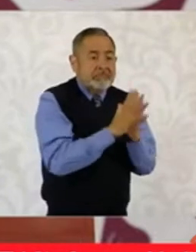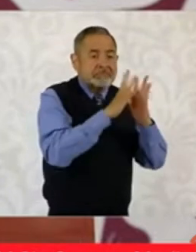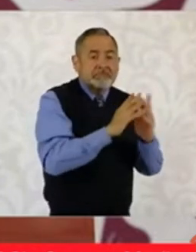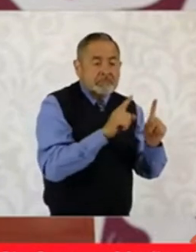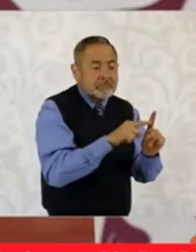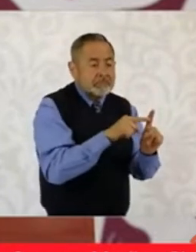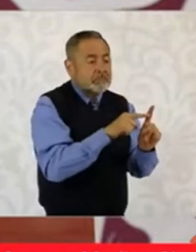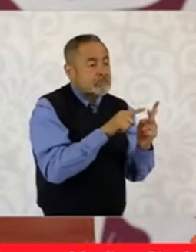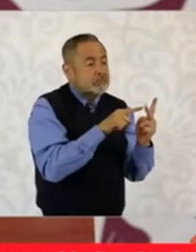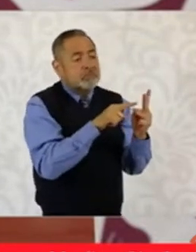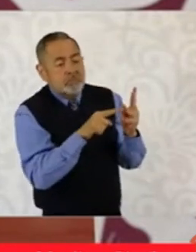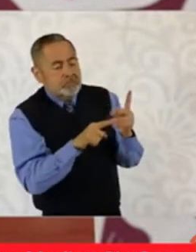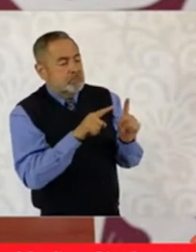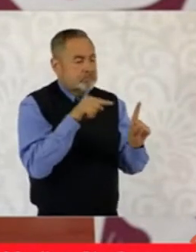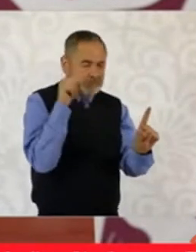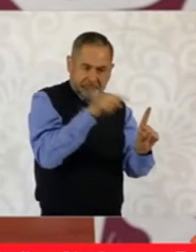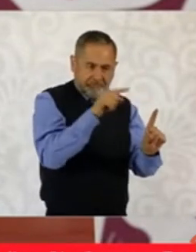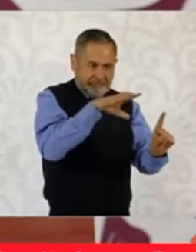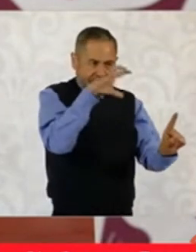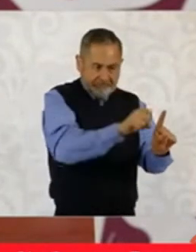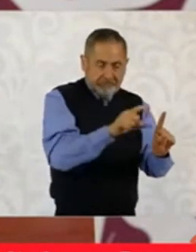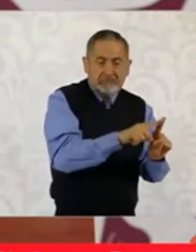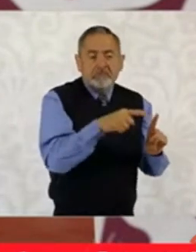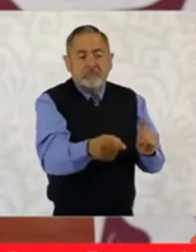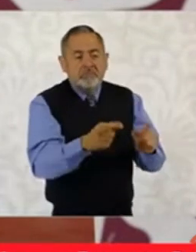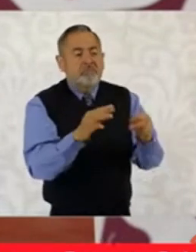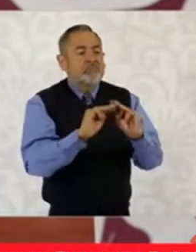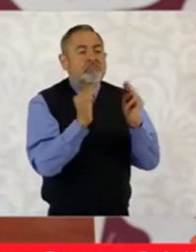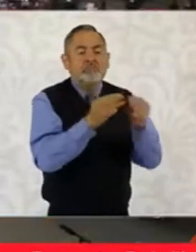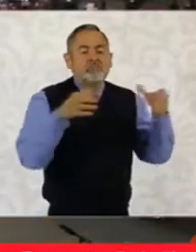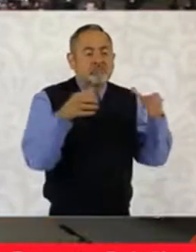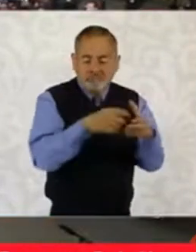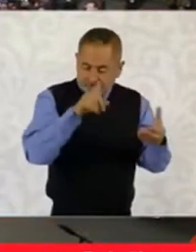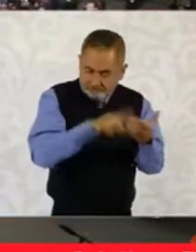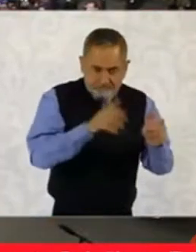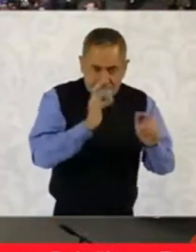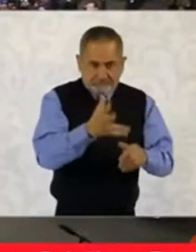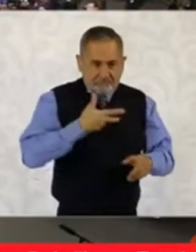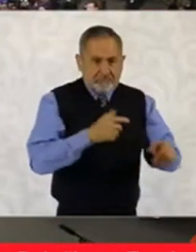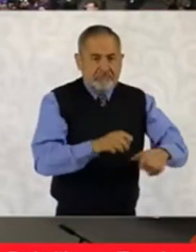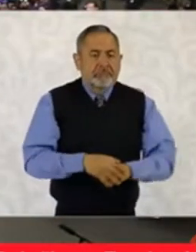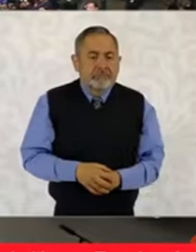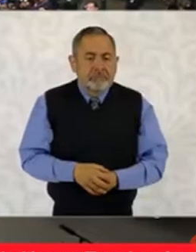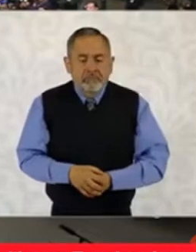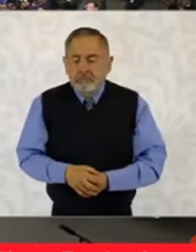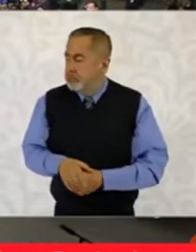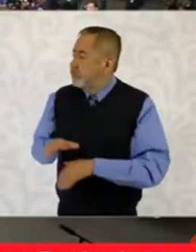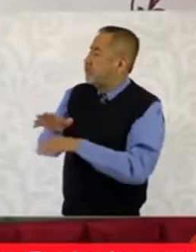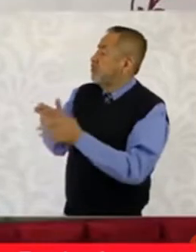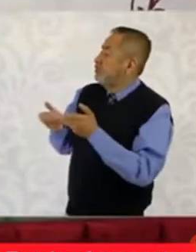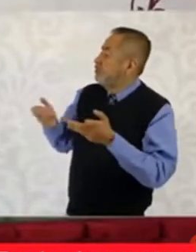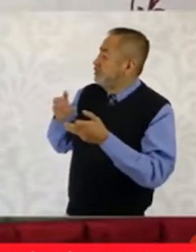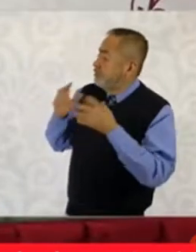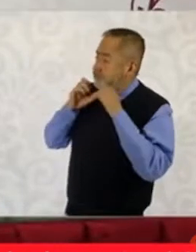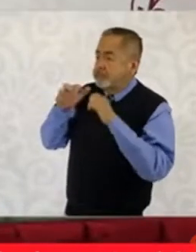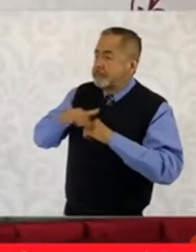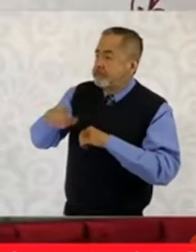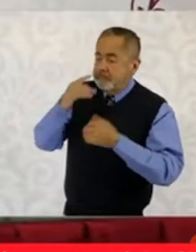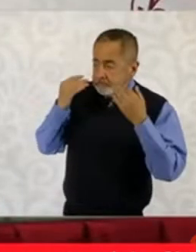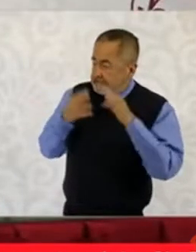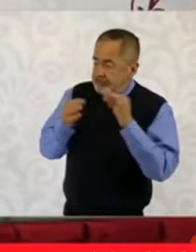otros colaboradores, así como de la organización criminal en este caso. ¿Y sobre el predio qué saben ustedes ahí